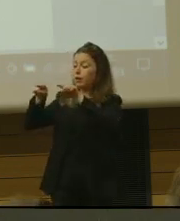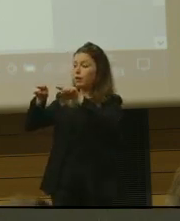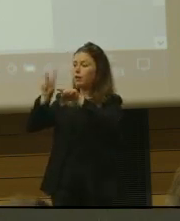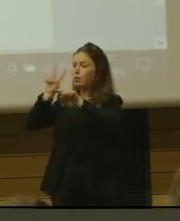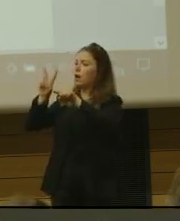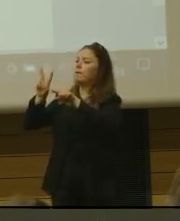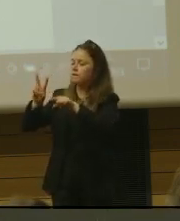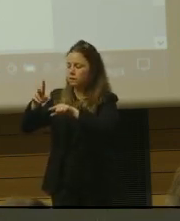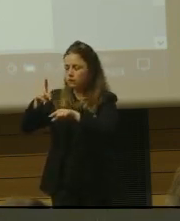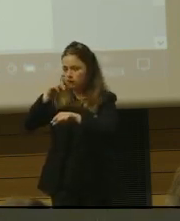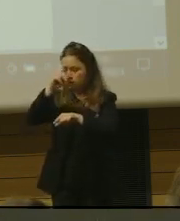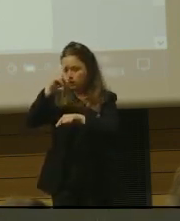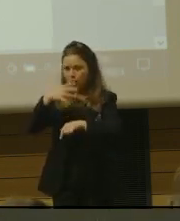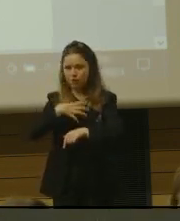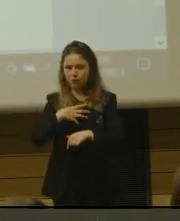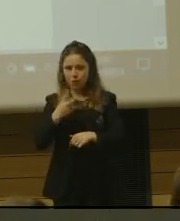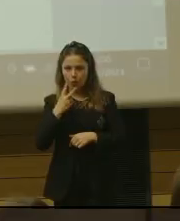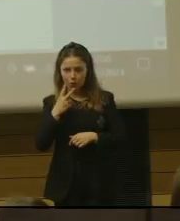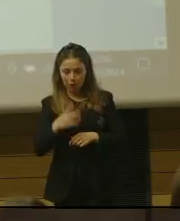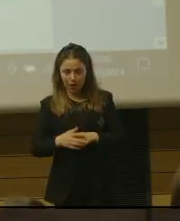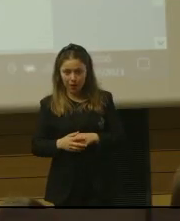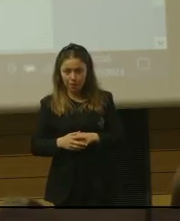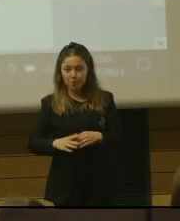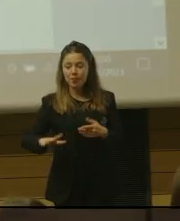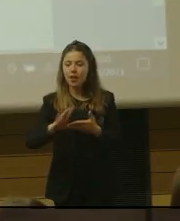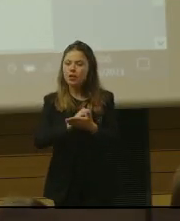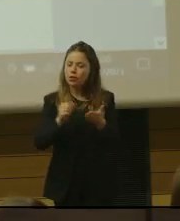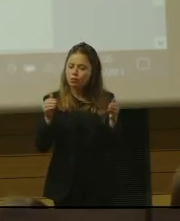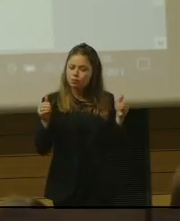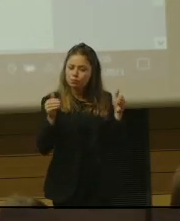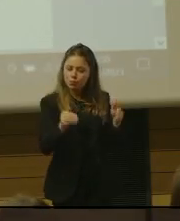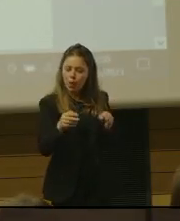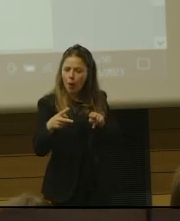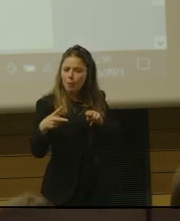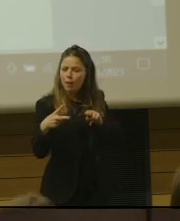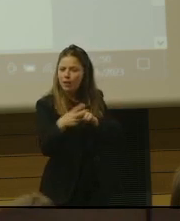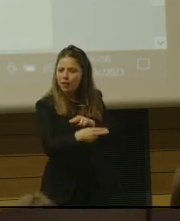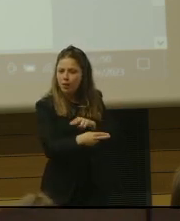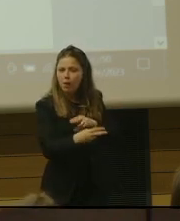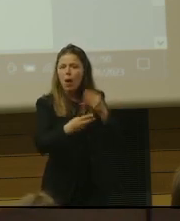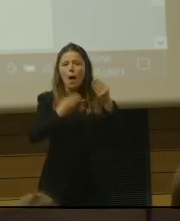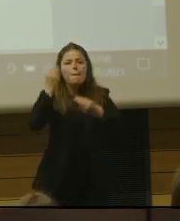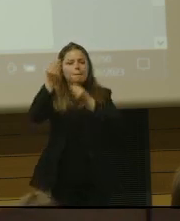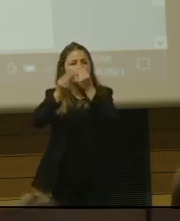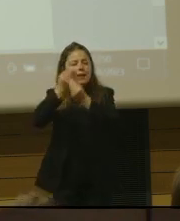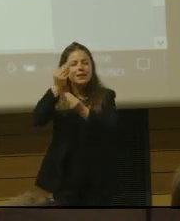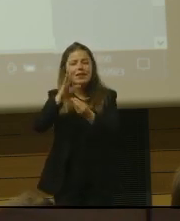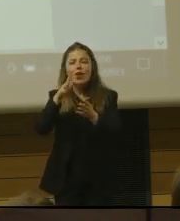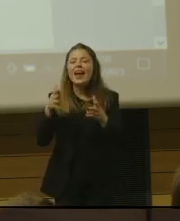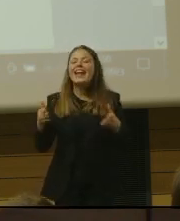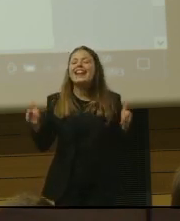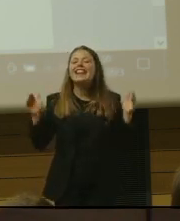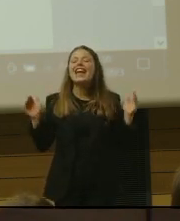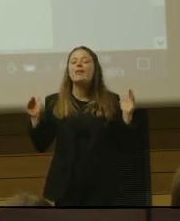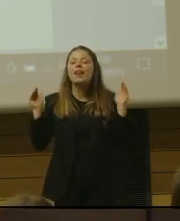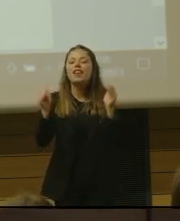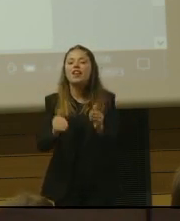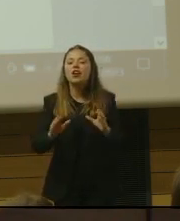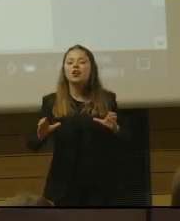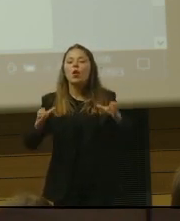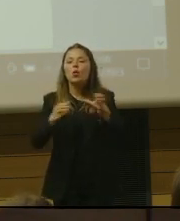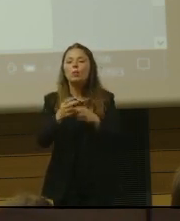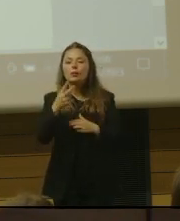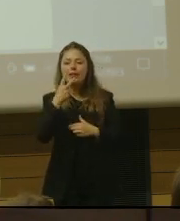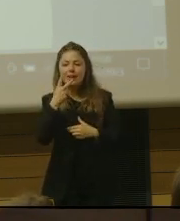fumar. Y todo esto que está enfocado más para la prevención, pensando un poco en la intervención, los grupos de tabaco